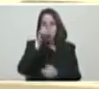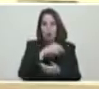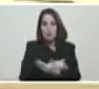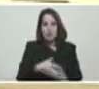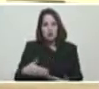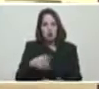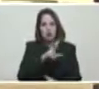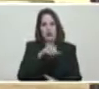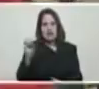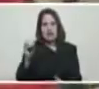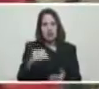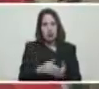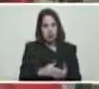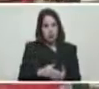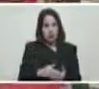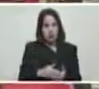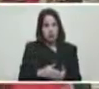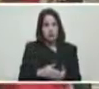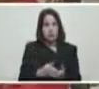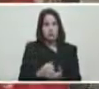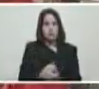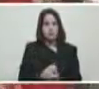2300000 adelante